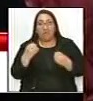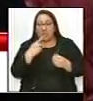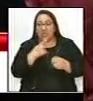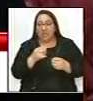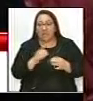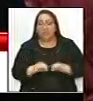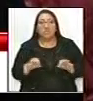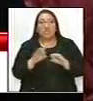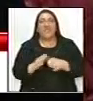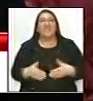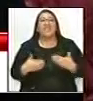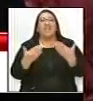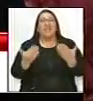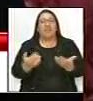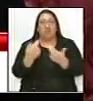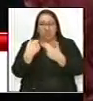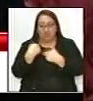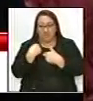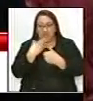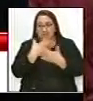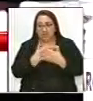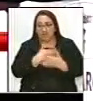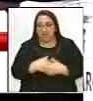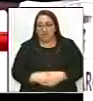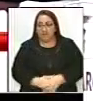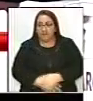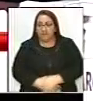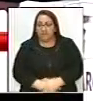que autoriza las facultades delegadas. Gracias, presidente.